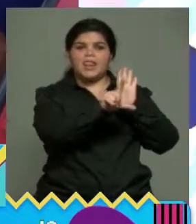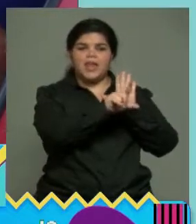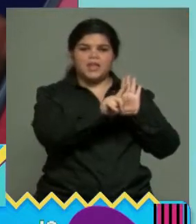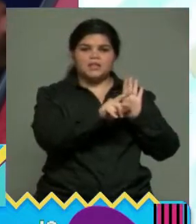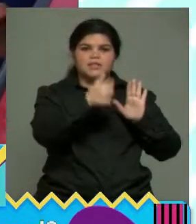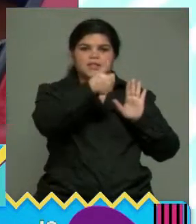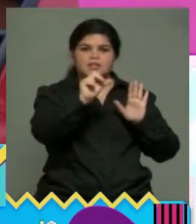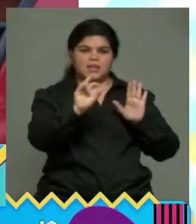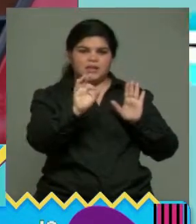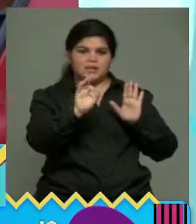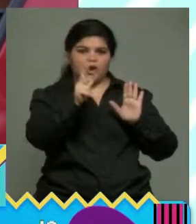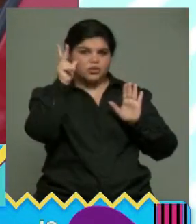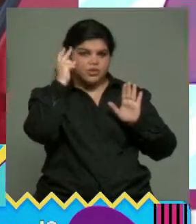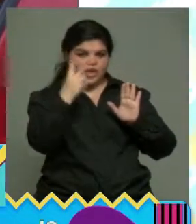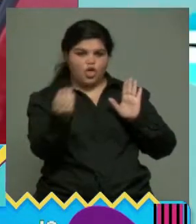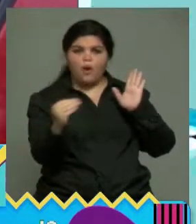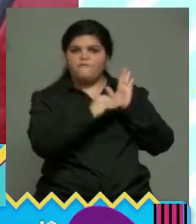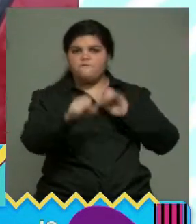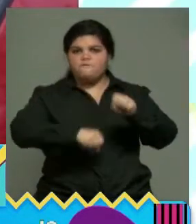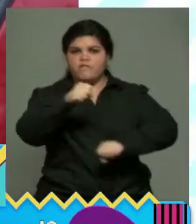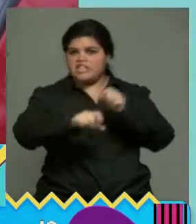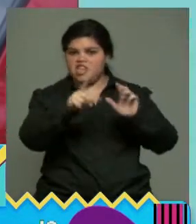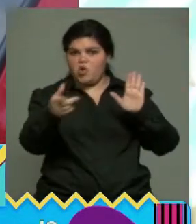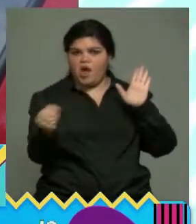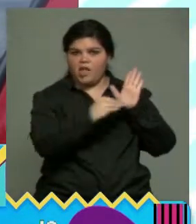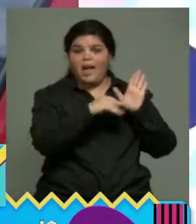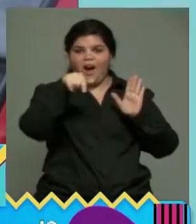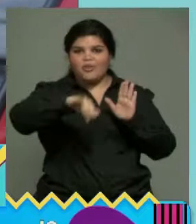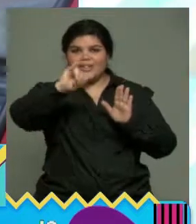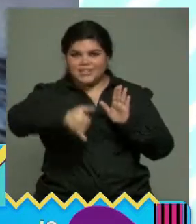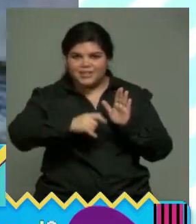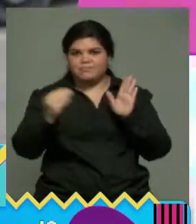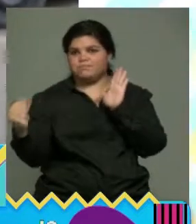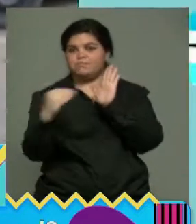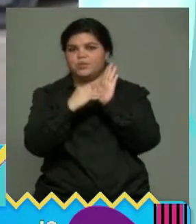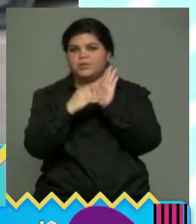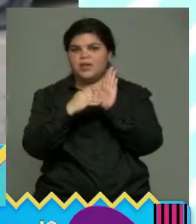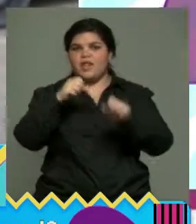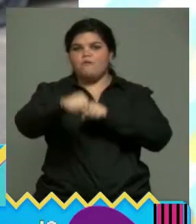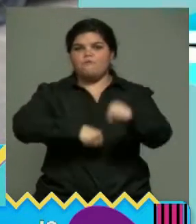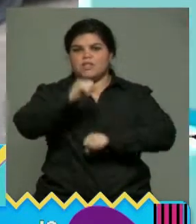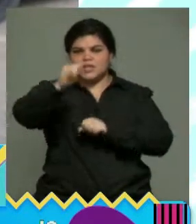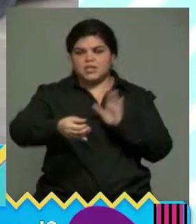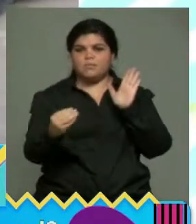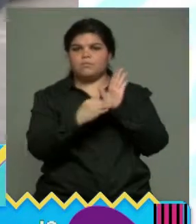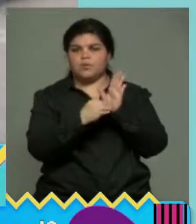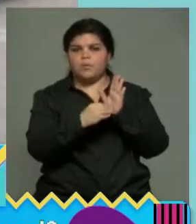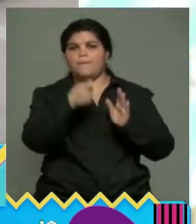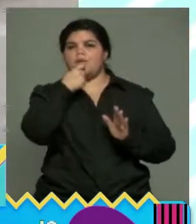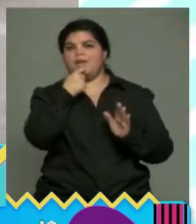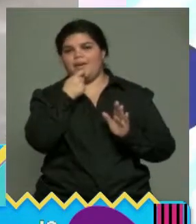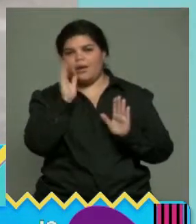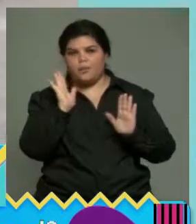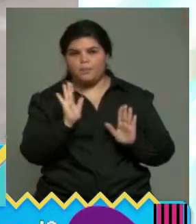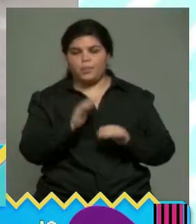6082 no estaba contemplado. Claro. La ley, este proyecto lo contempla. Por ejemplo, una de las condiciones que pone es